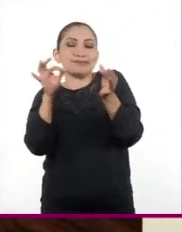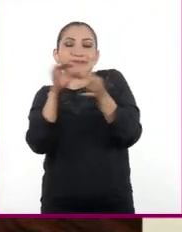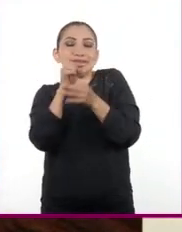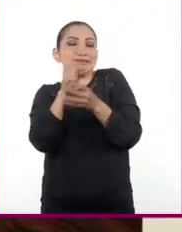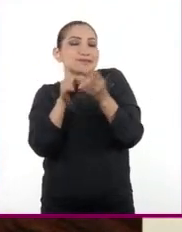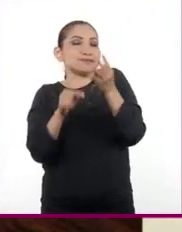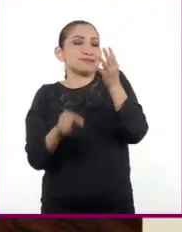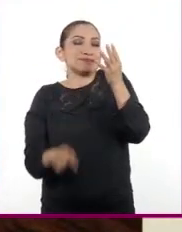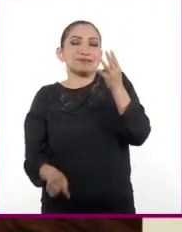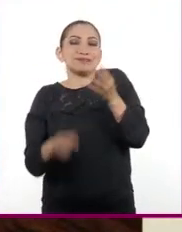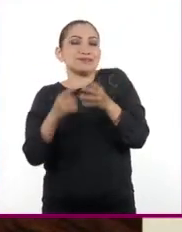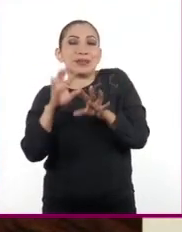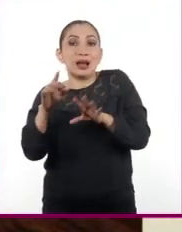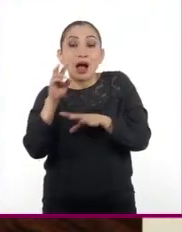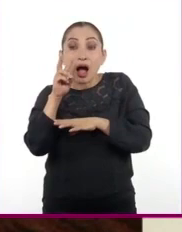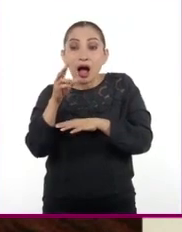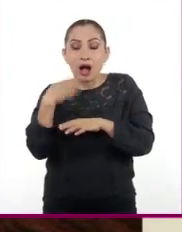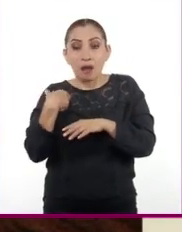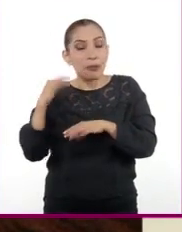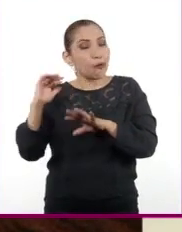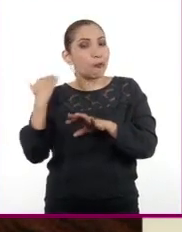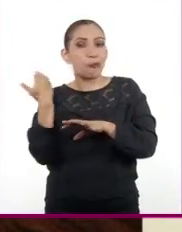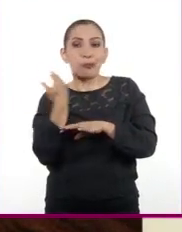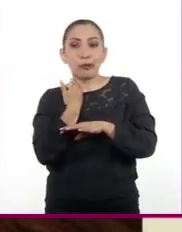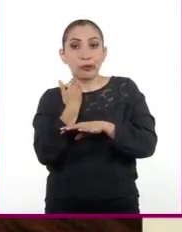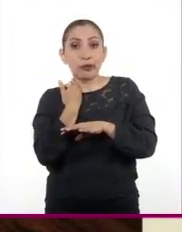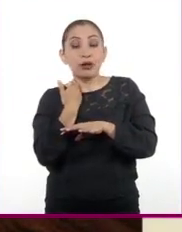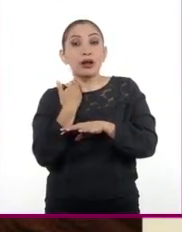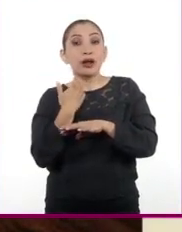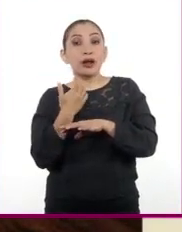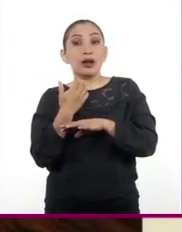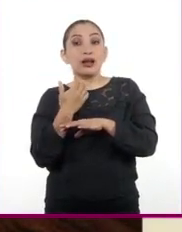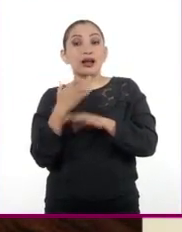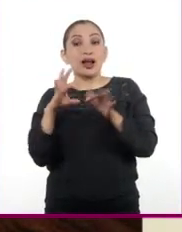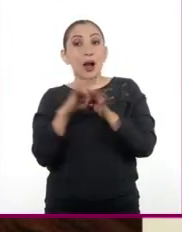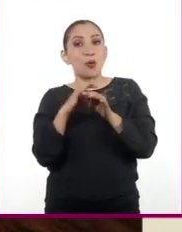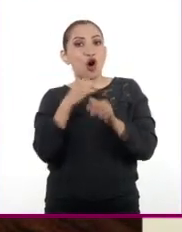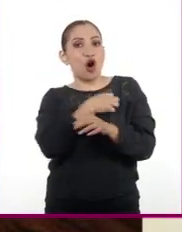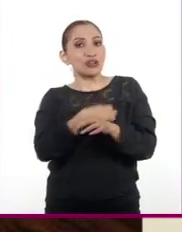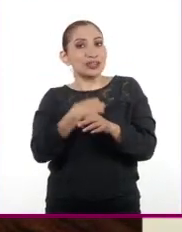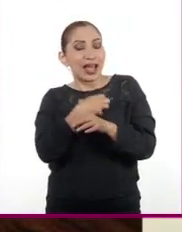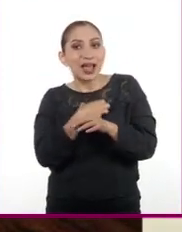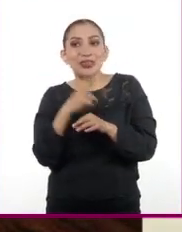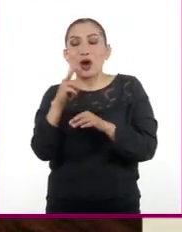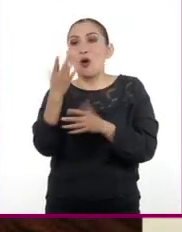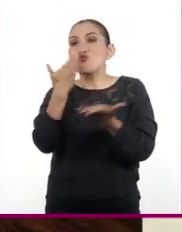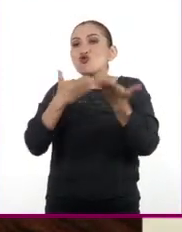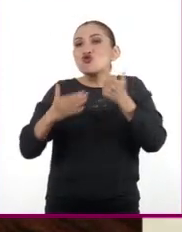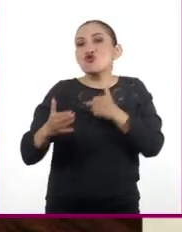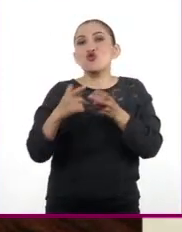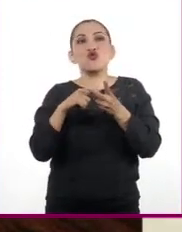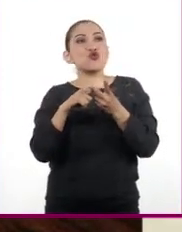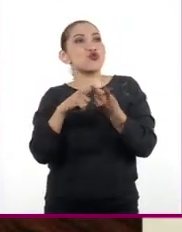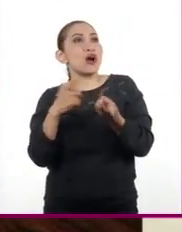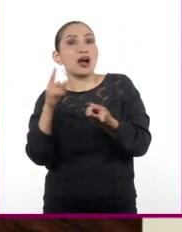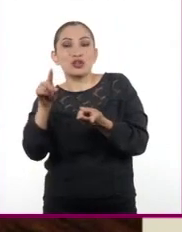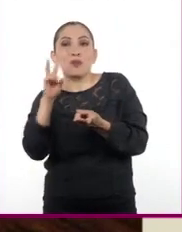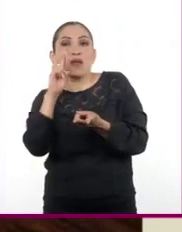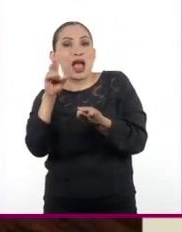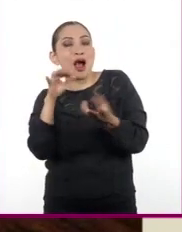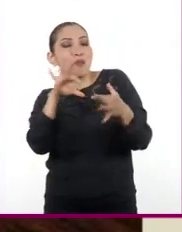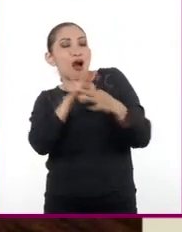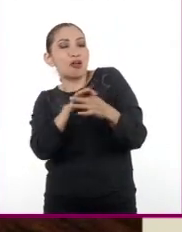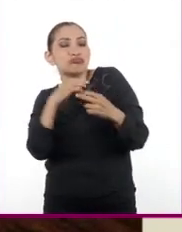te pueden dar, o sea, esos se asocian a alegría, a éxito, a